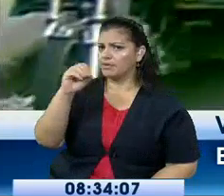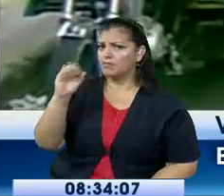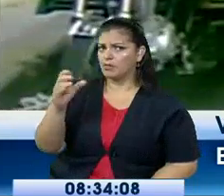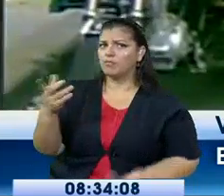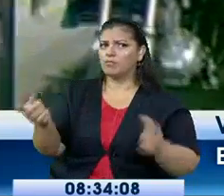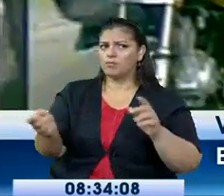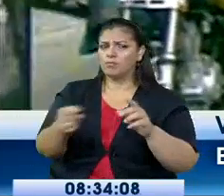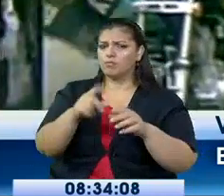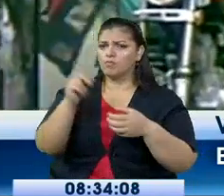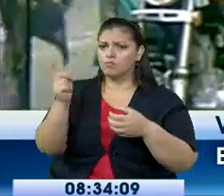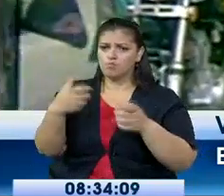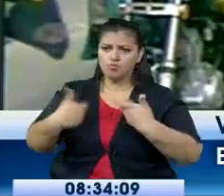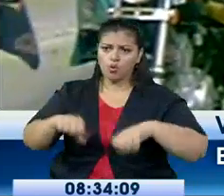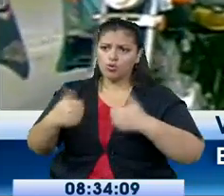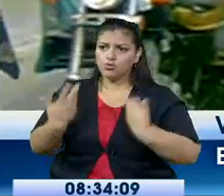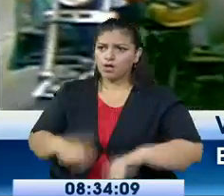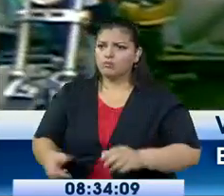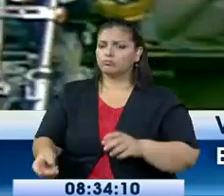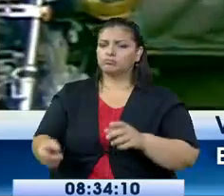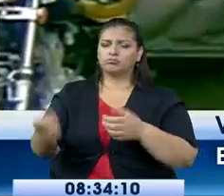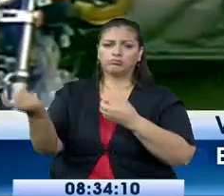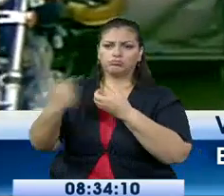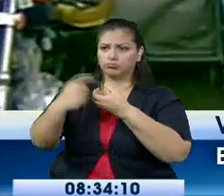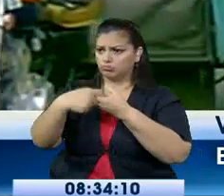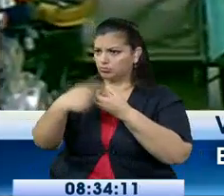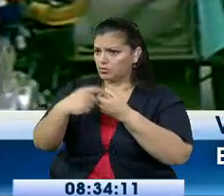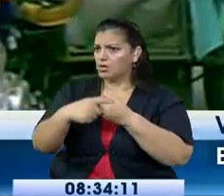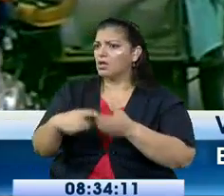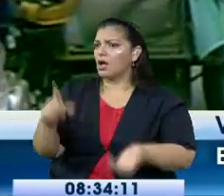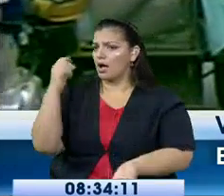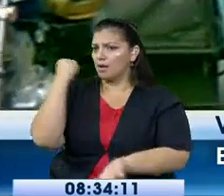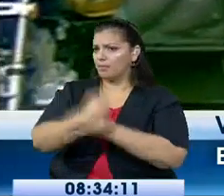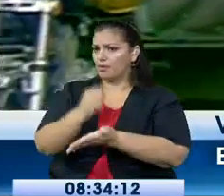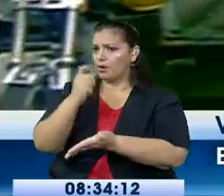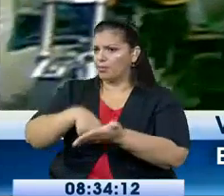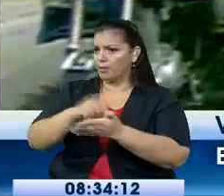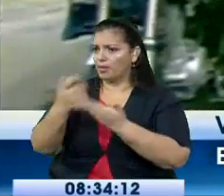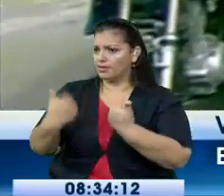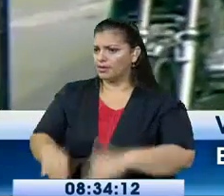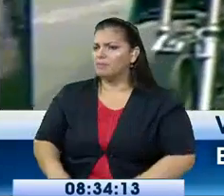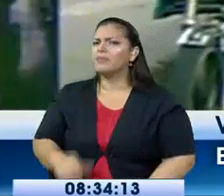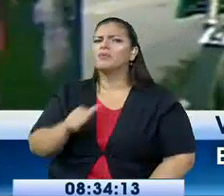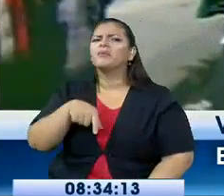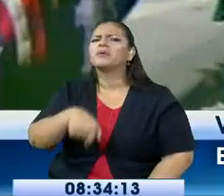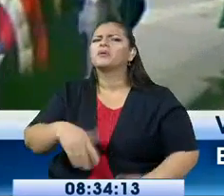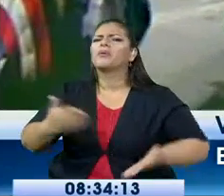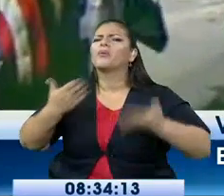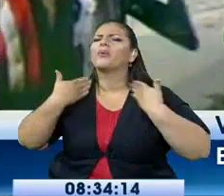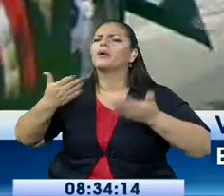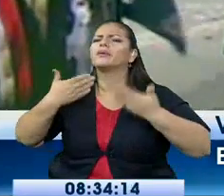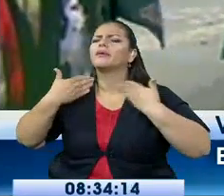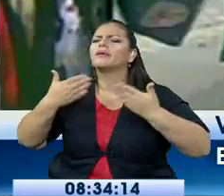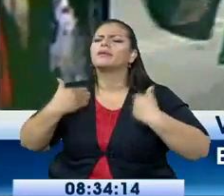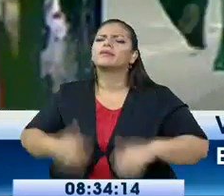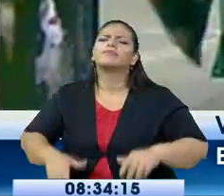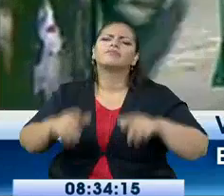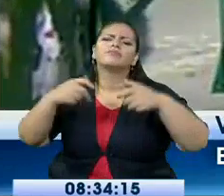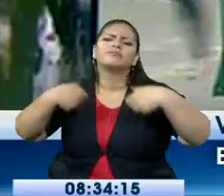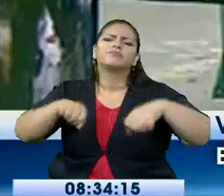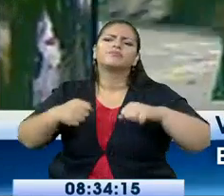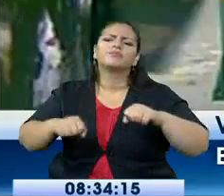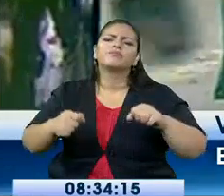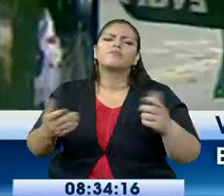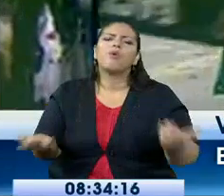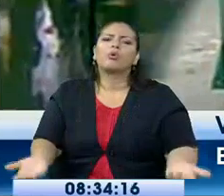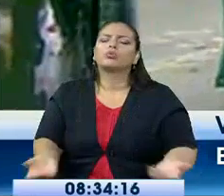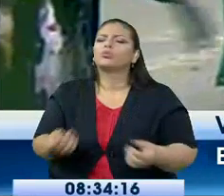cantidad de 3.200 en Guayaquil y alrededor de unas 300 en Pozorja. La legalización,